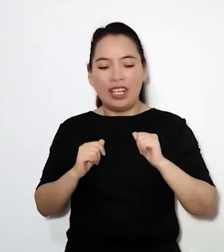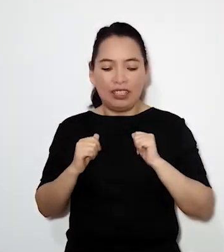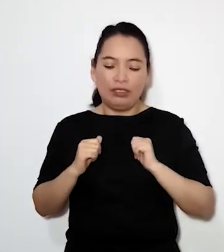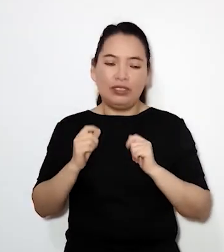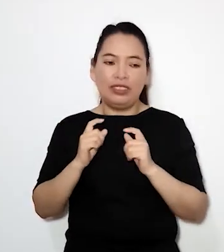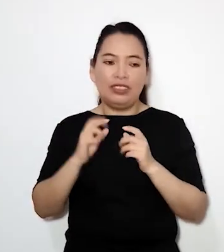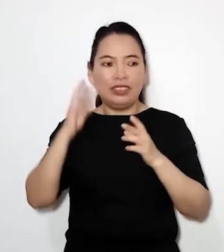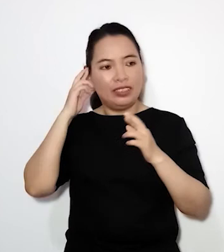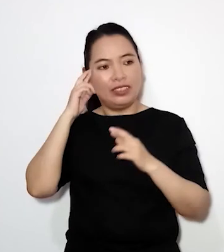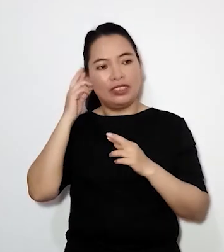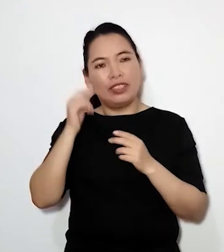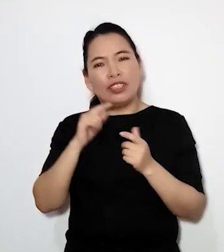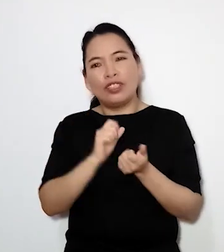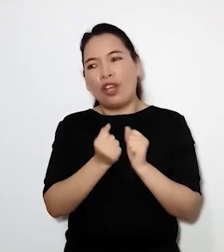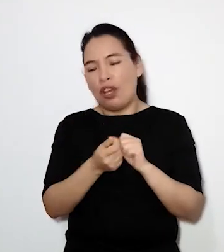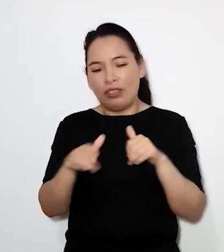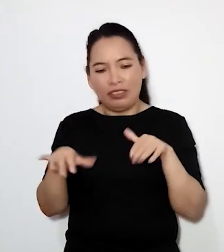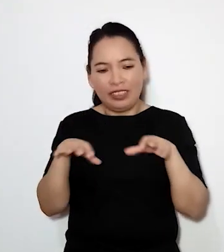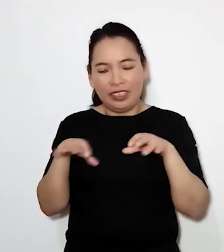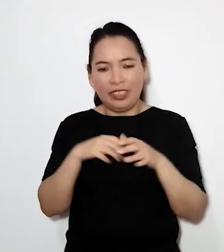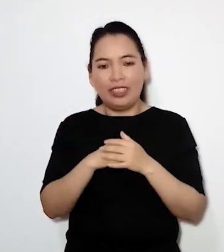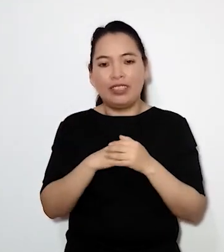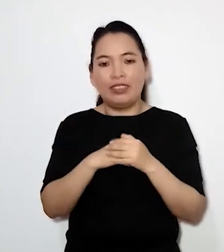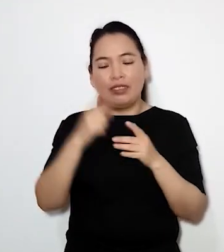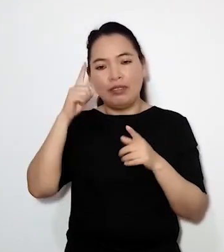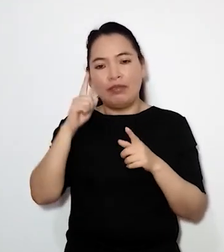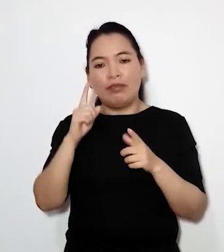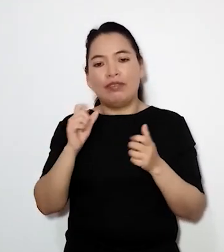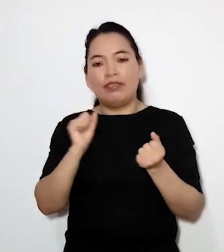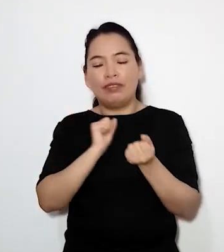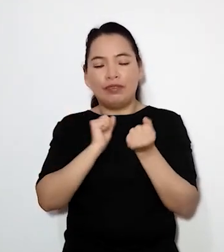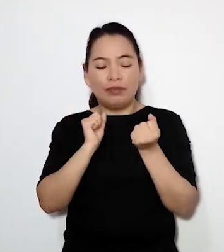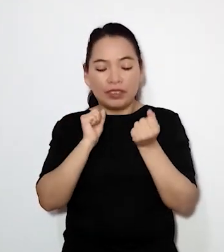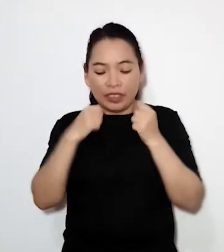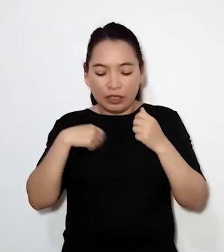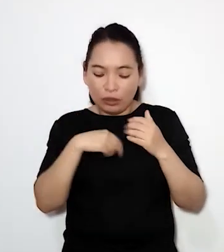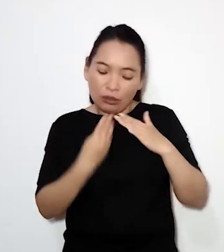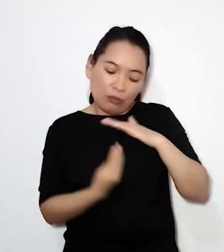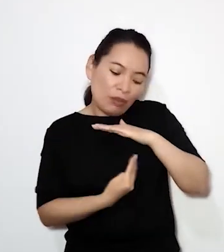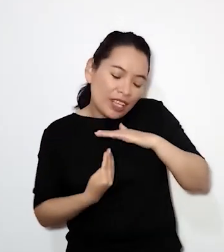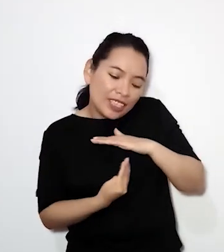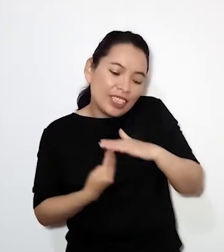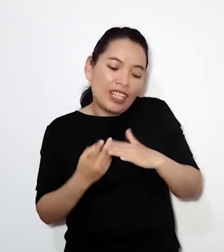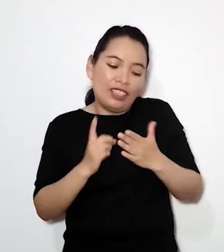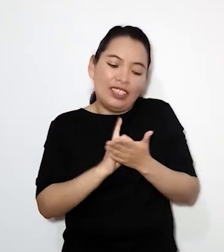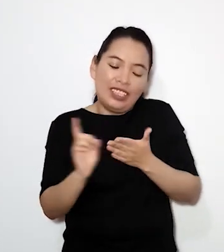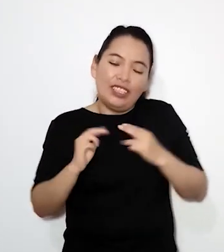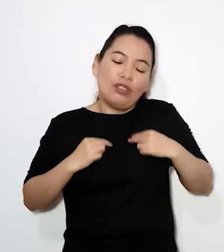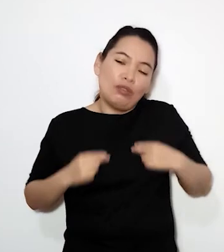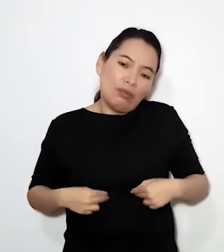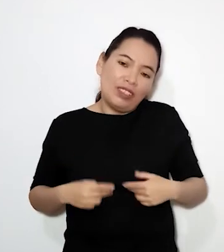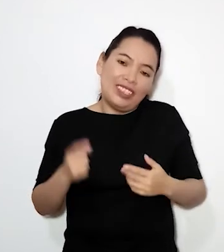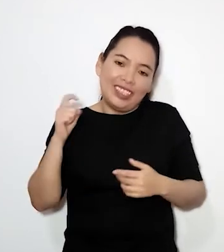haga para que sea basada en los derechos humanos, una intervención en política pública, debería tener como mínimo 4 elementos. El primer elemento es el elemento de la